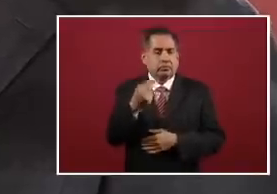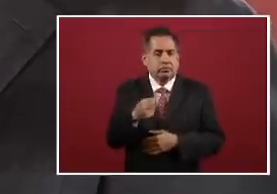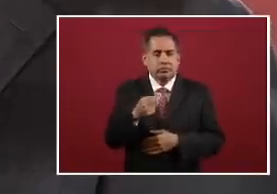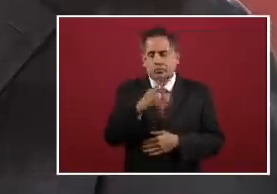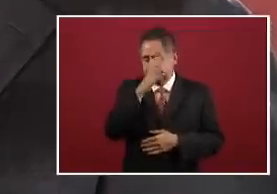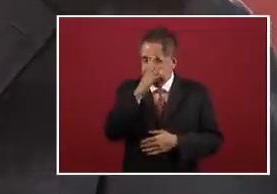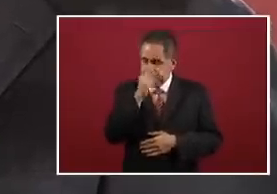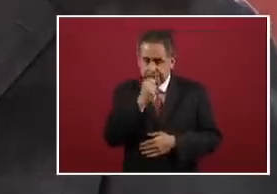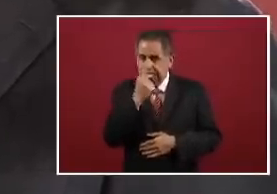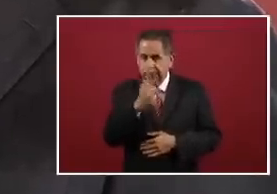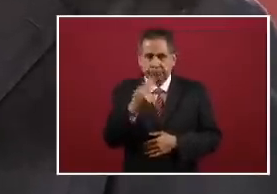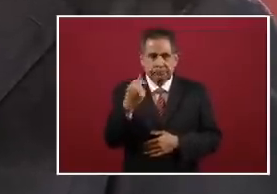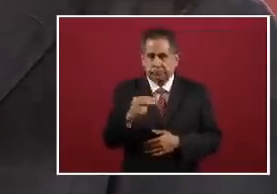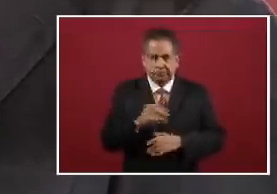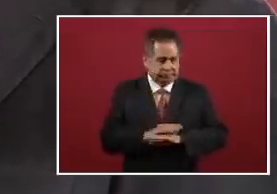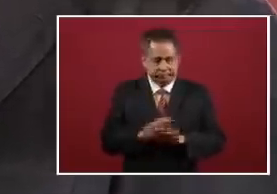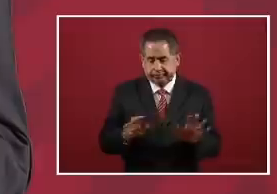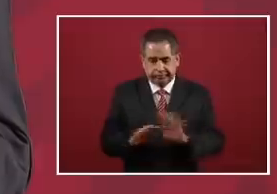hablar más